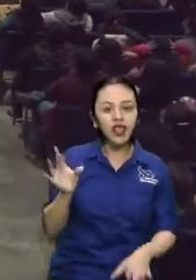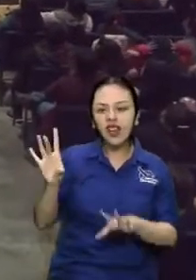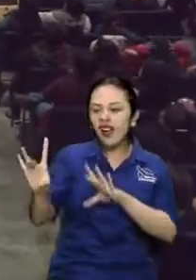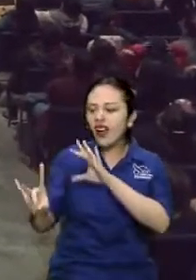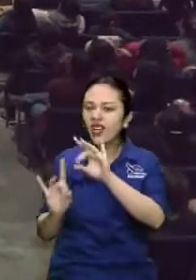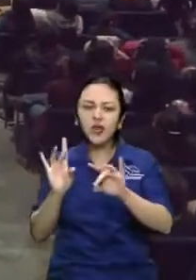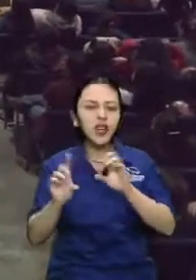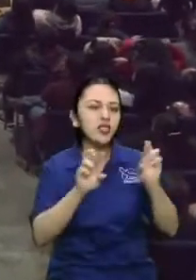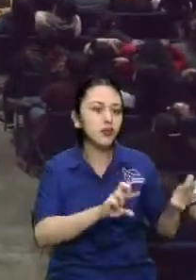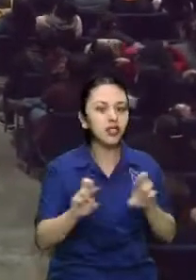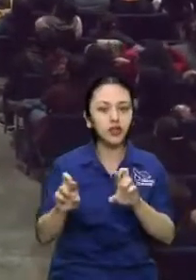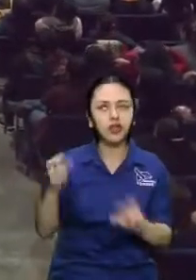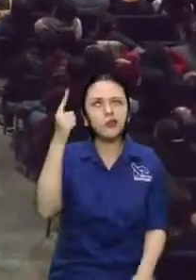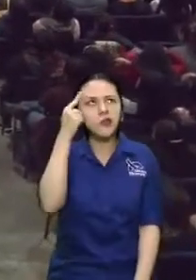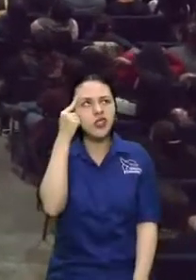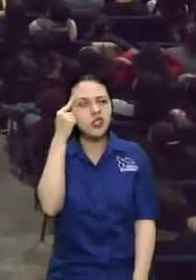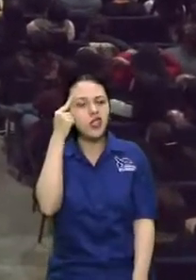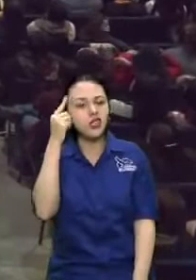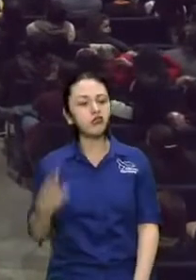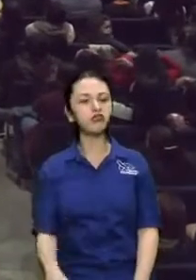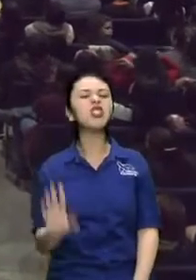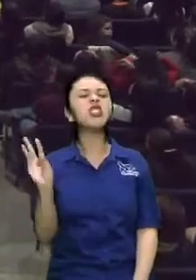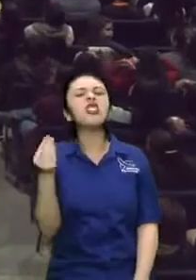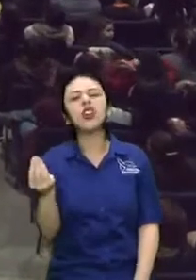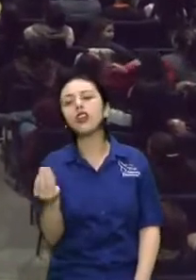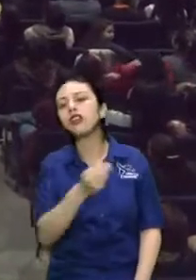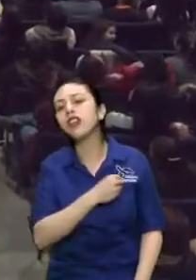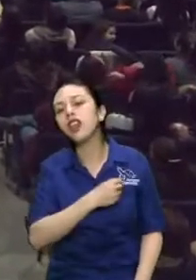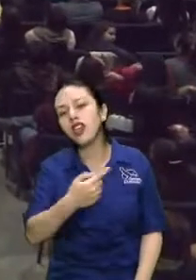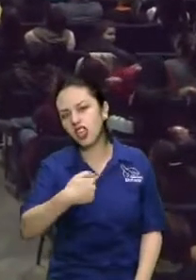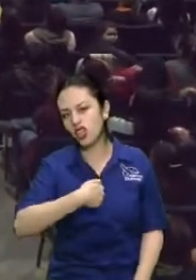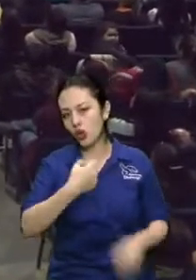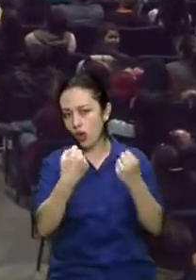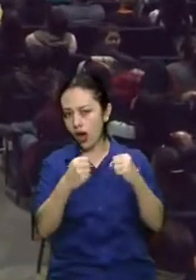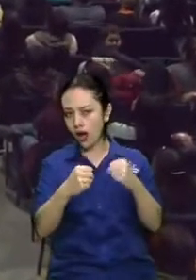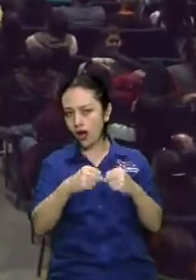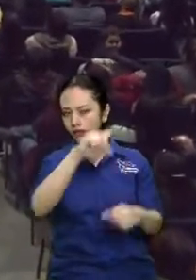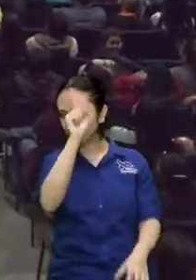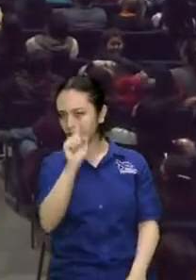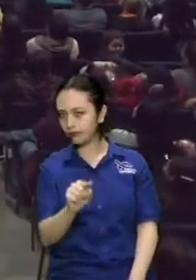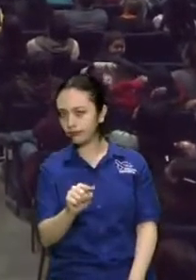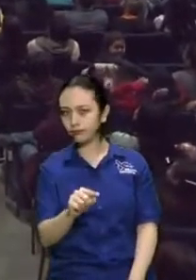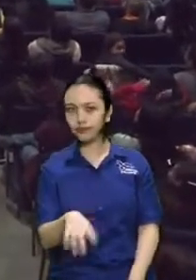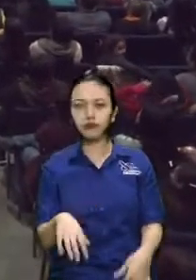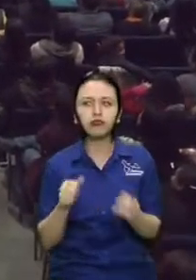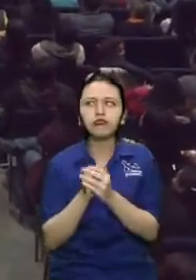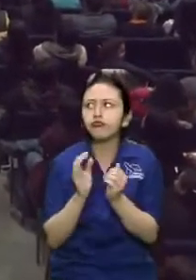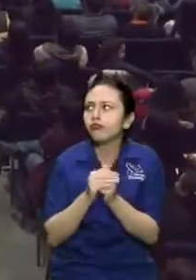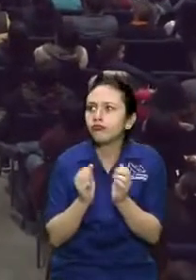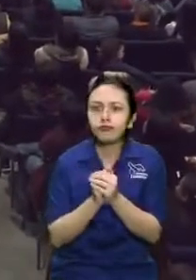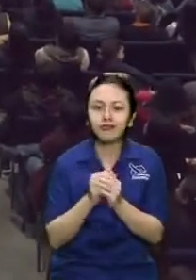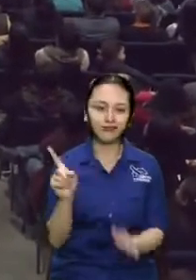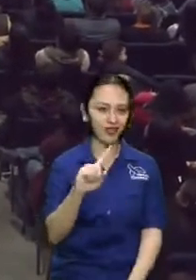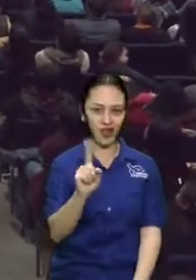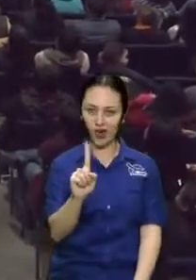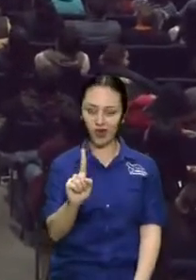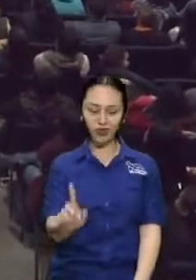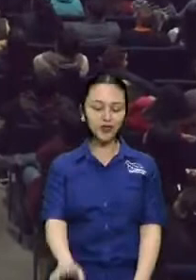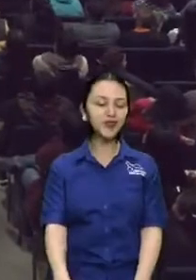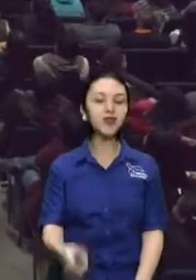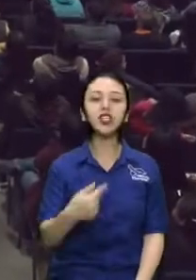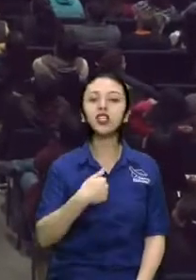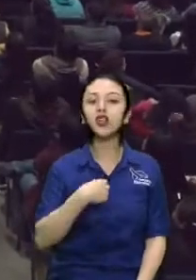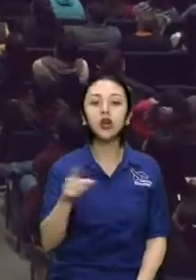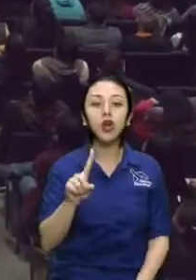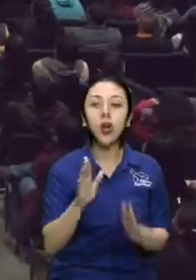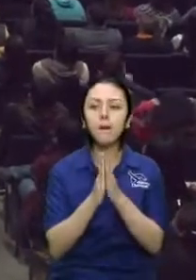saber qué va a querer que nosotros hagamos hoy. Pero no se preocupe, no se preocupe, no le voy a pedir nada que Dios no nos